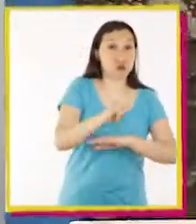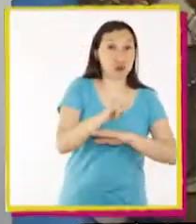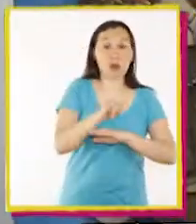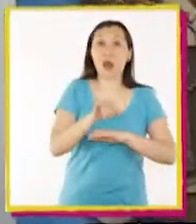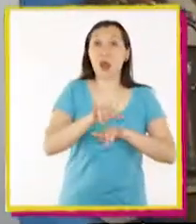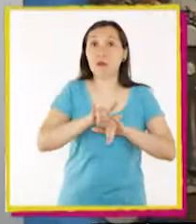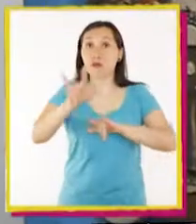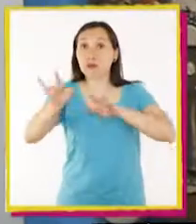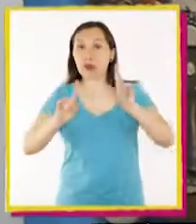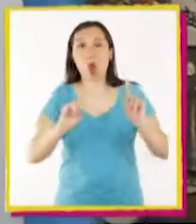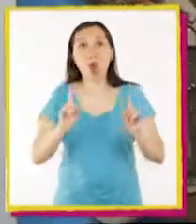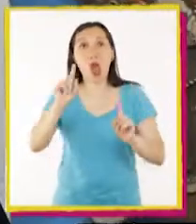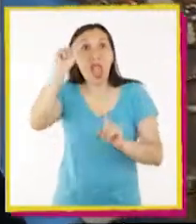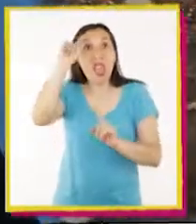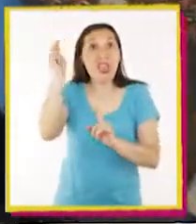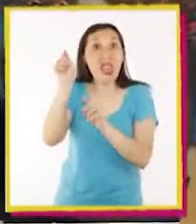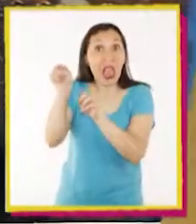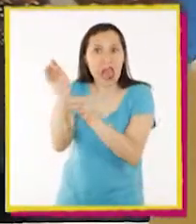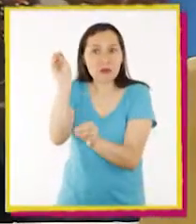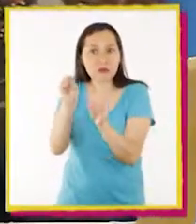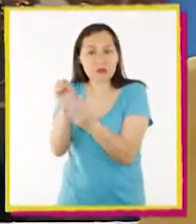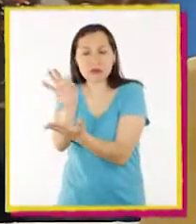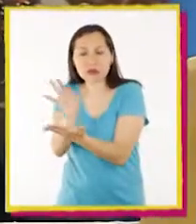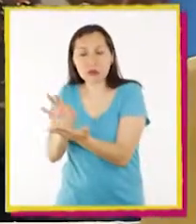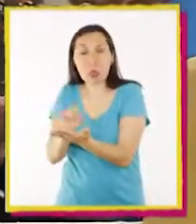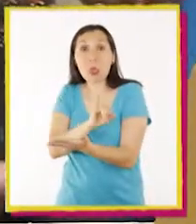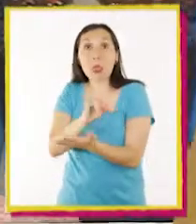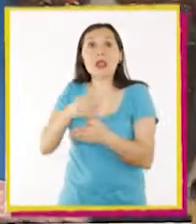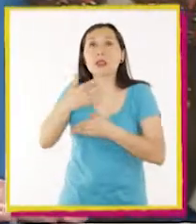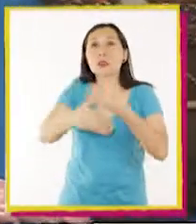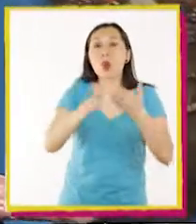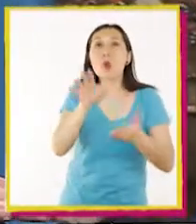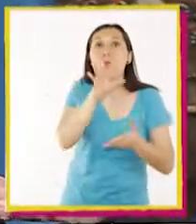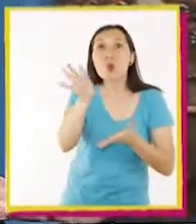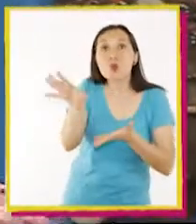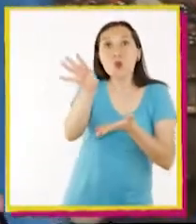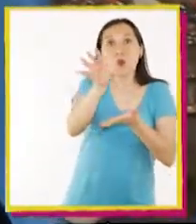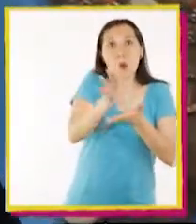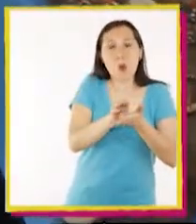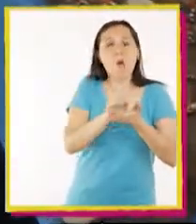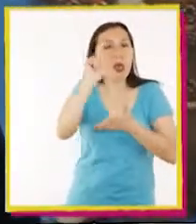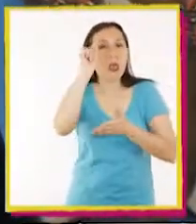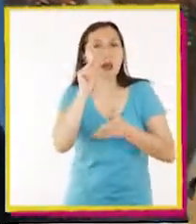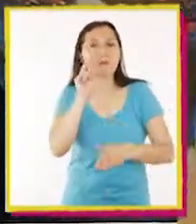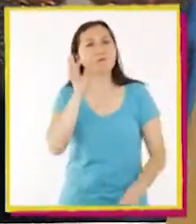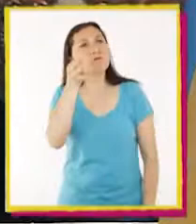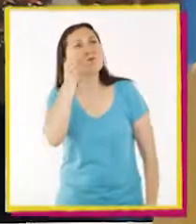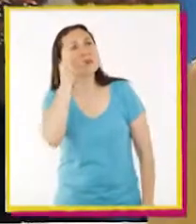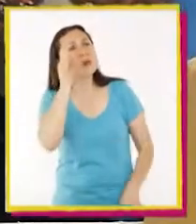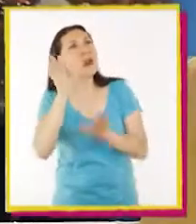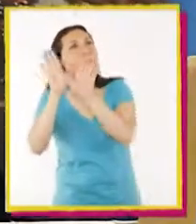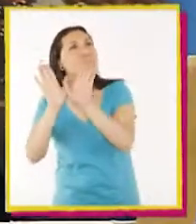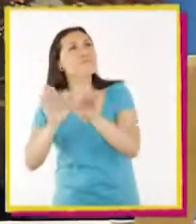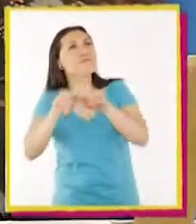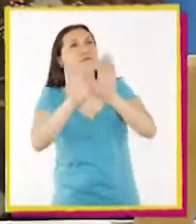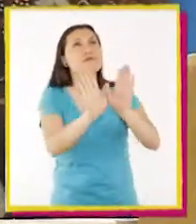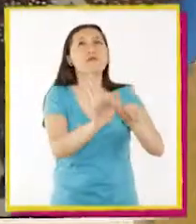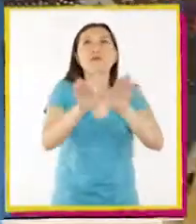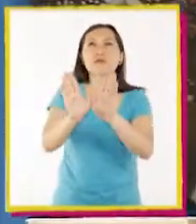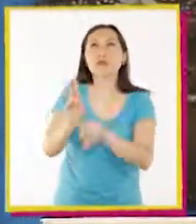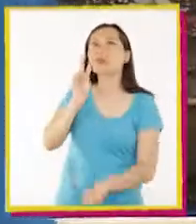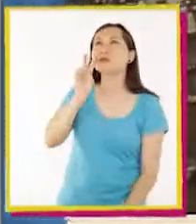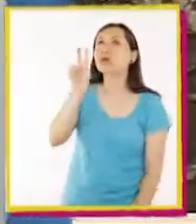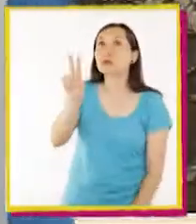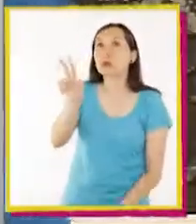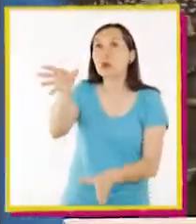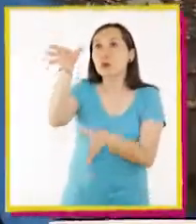sus ideas y creaciones se usaron después. ¿Cuándo se inventaron? Él observaba a los pájaros